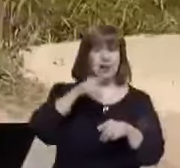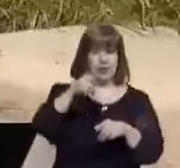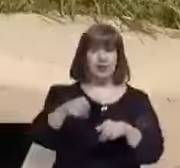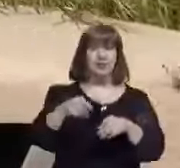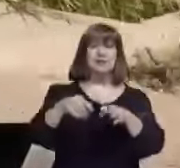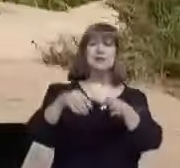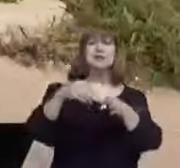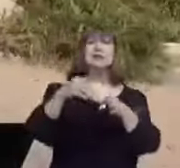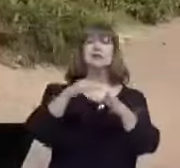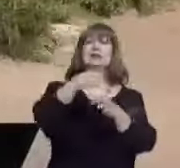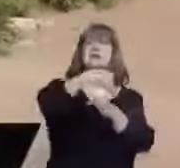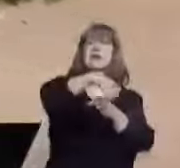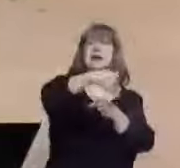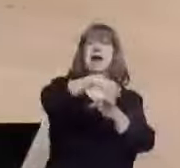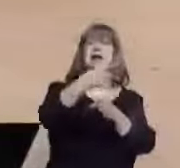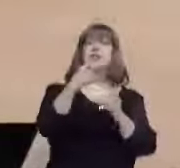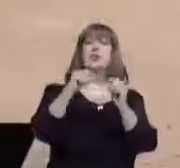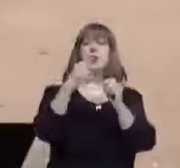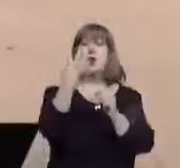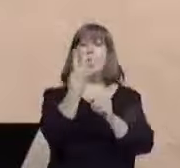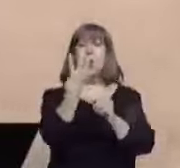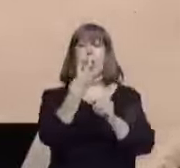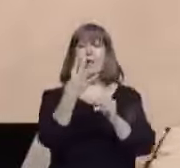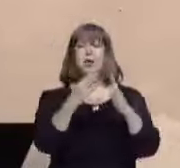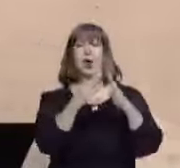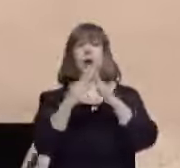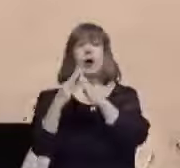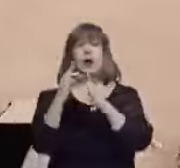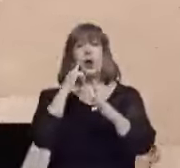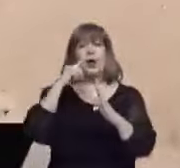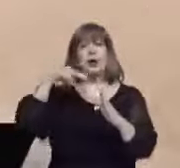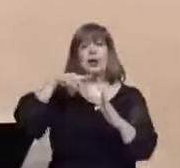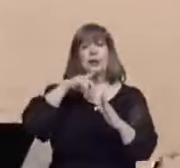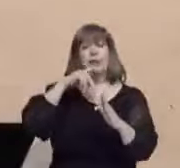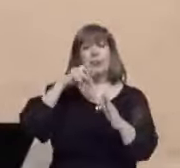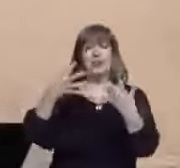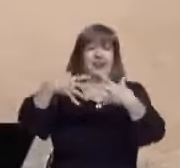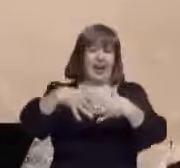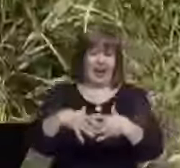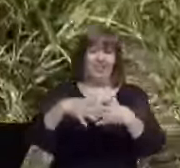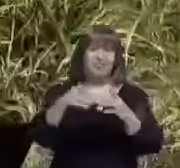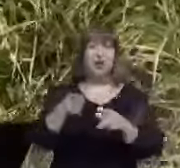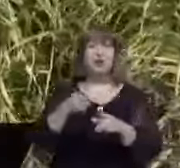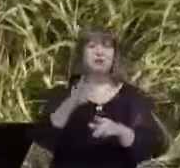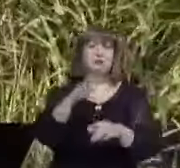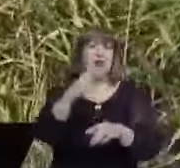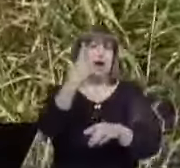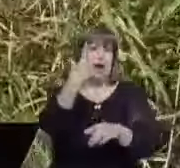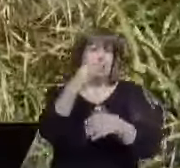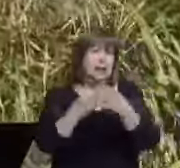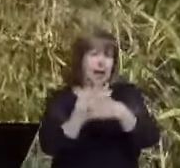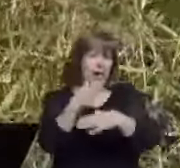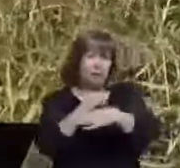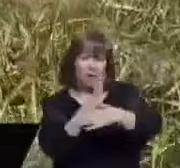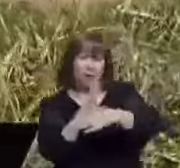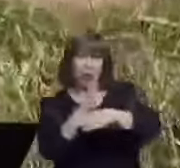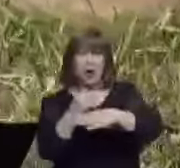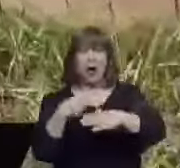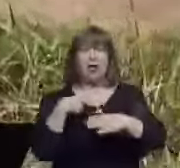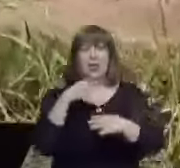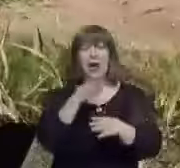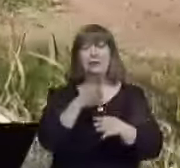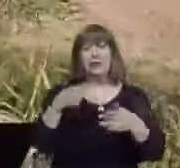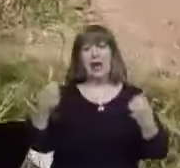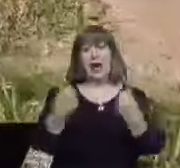calle 4 del barrio Integración de Las Heras. En la madrugada de este jueves, cerca de las 3 de la mañana, ocurrió aquí